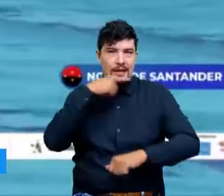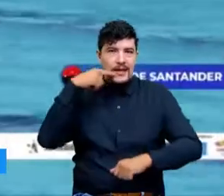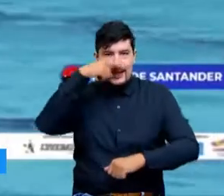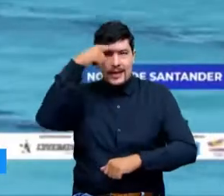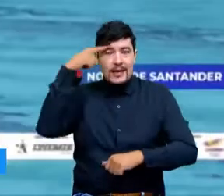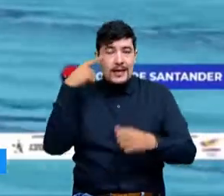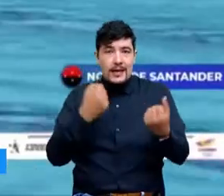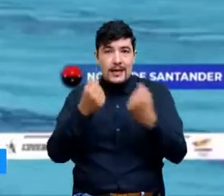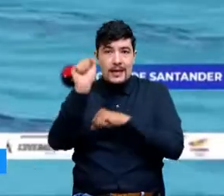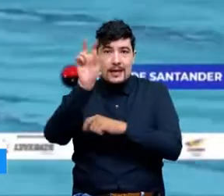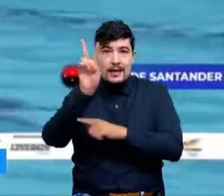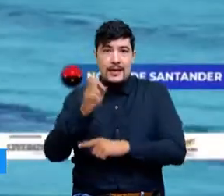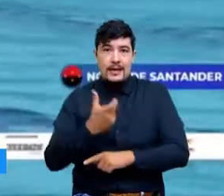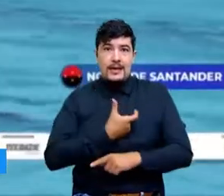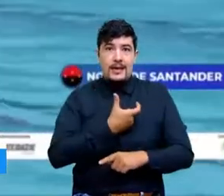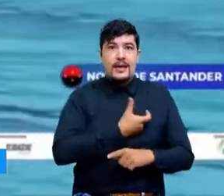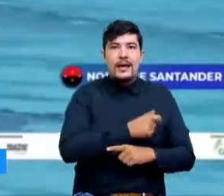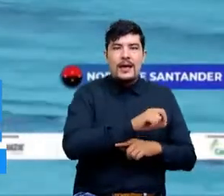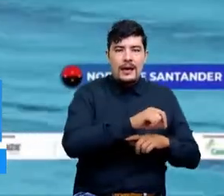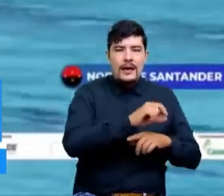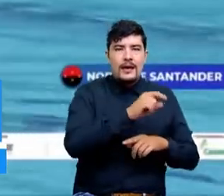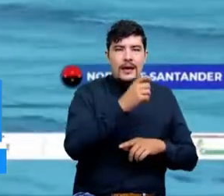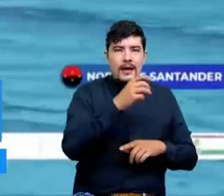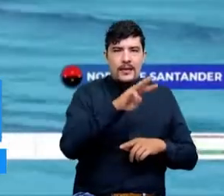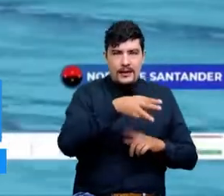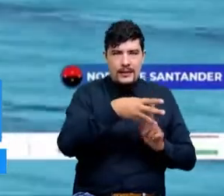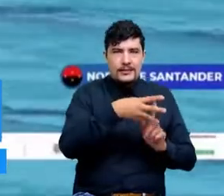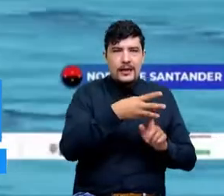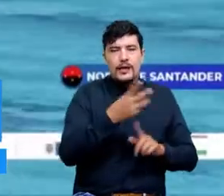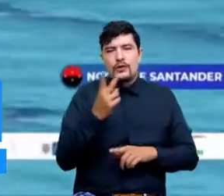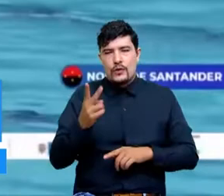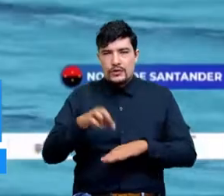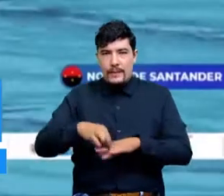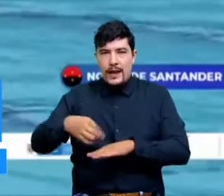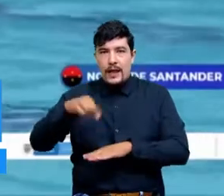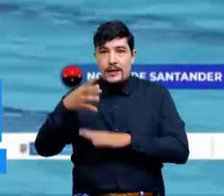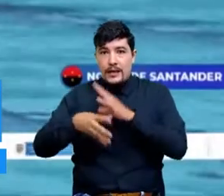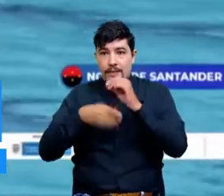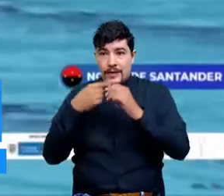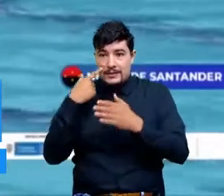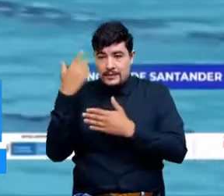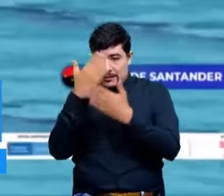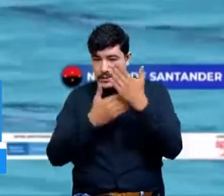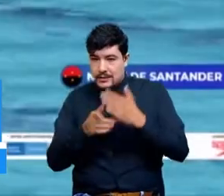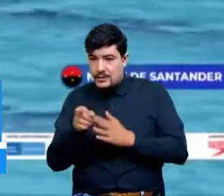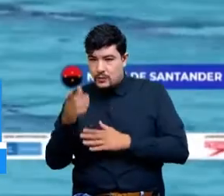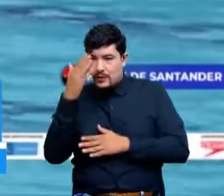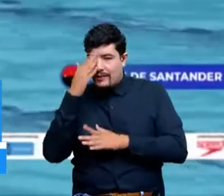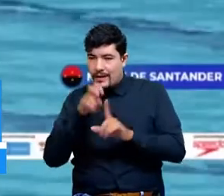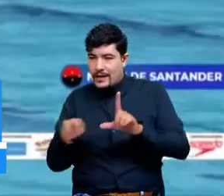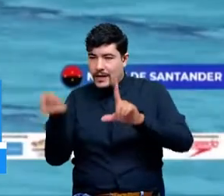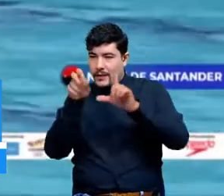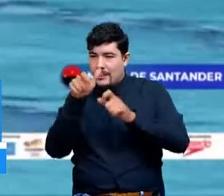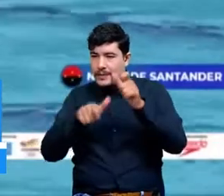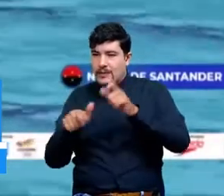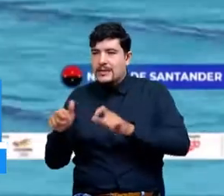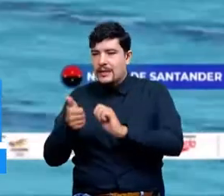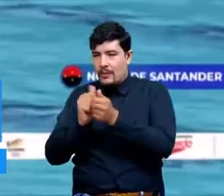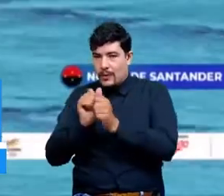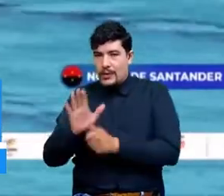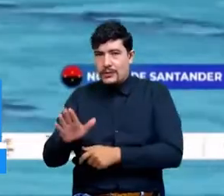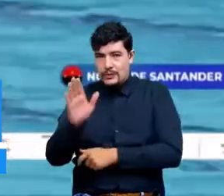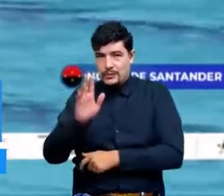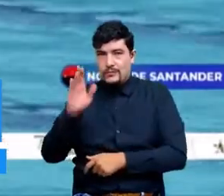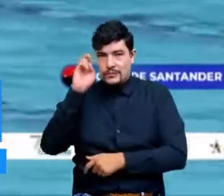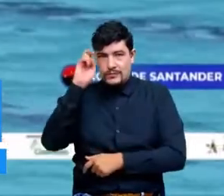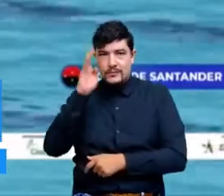conquistó 7 medallas de bronce y 2 de plata en el evento nacional, que sirvió además para evaluar el nivel de las deportistas norte santandereanas.